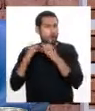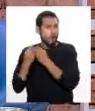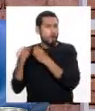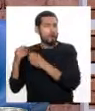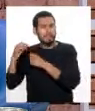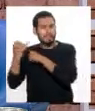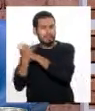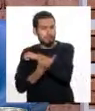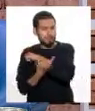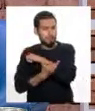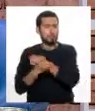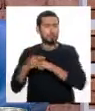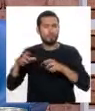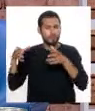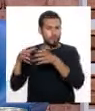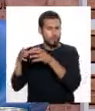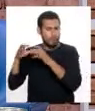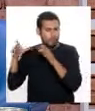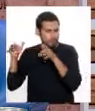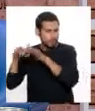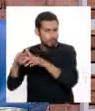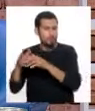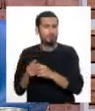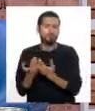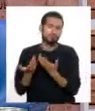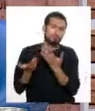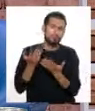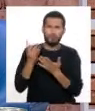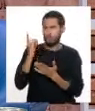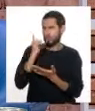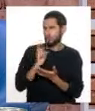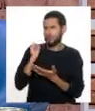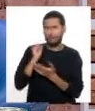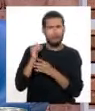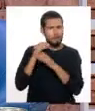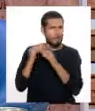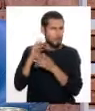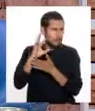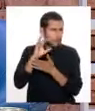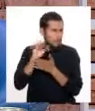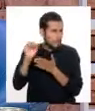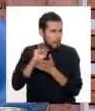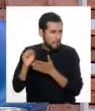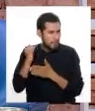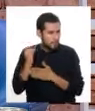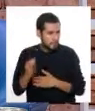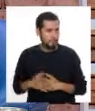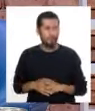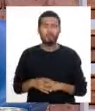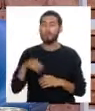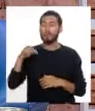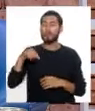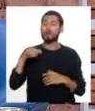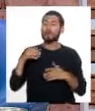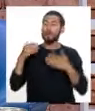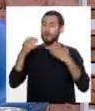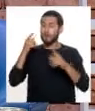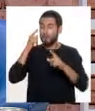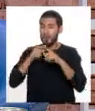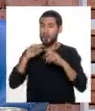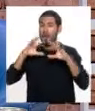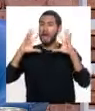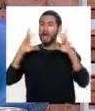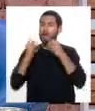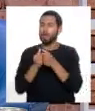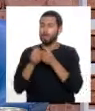o instituciones, como en este caso. Será ya un año y algunos meses que Misión Heredad de Jacob es una